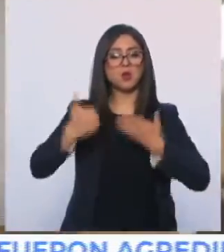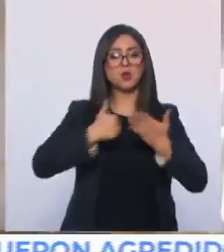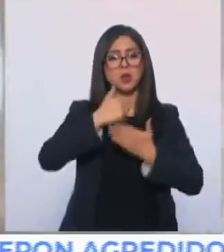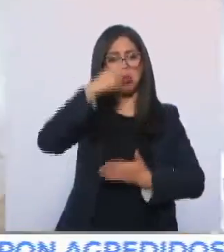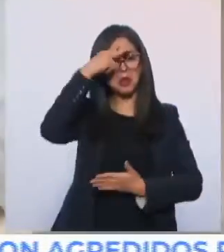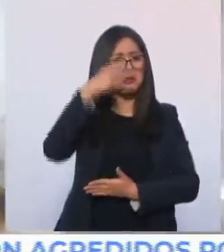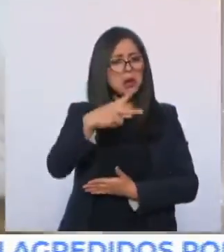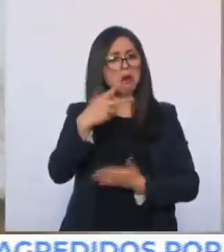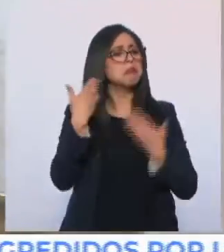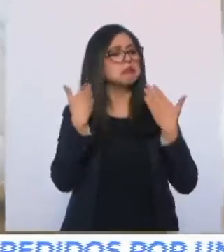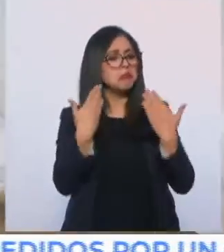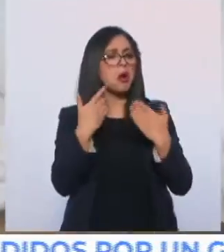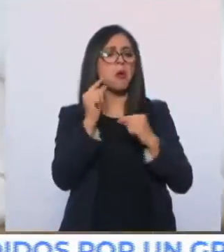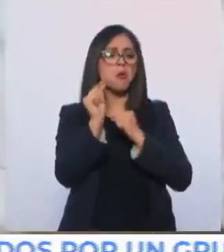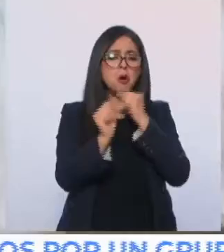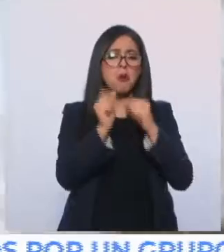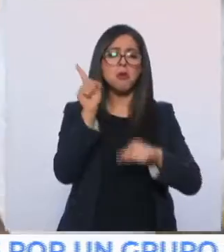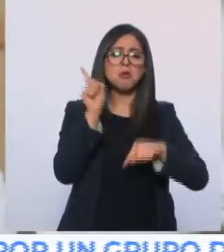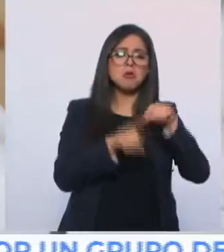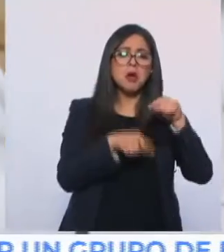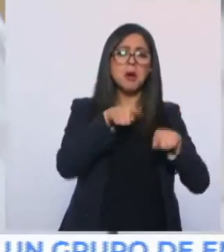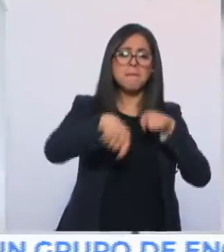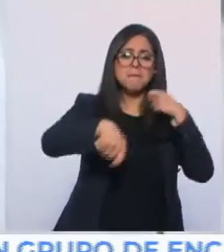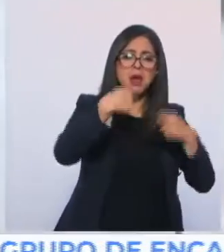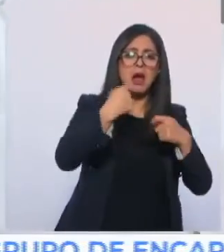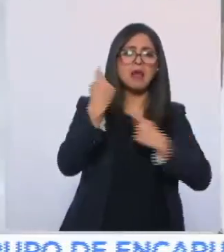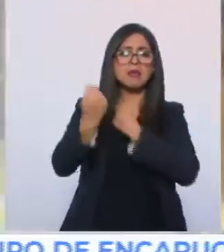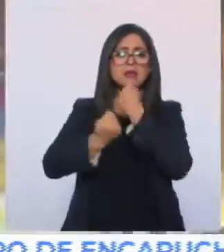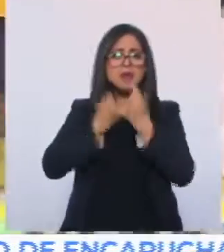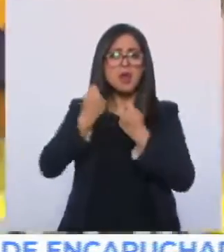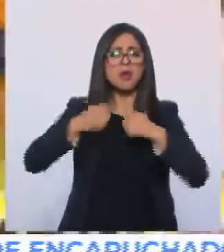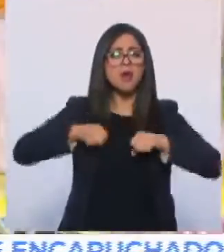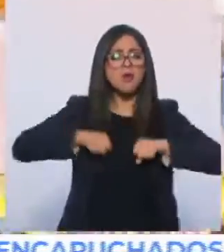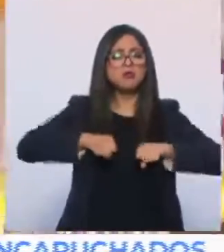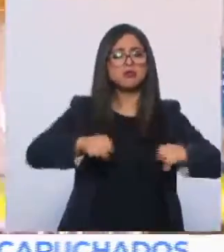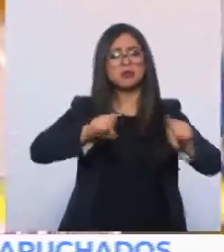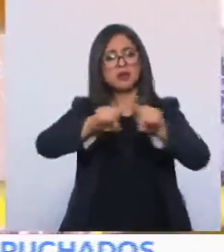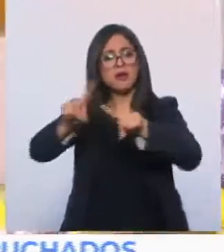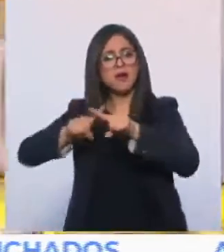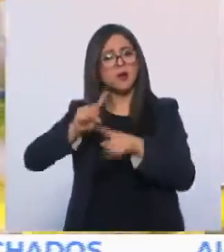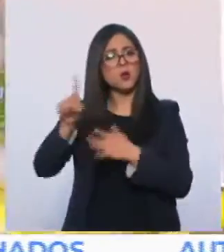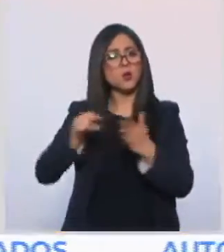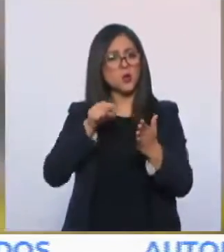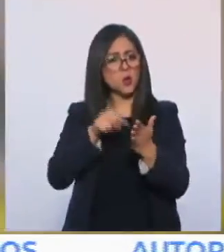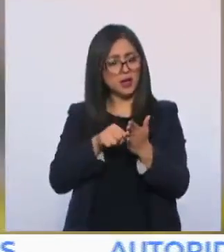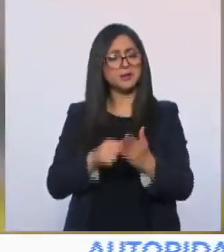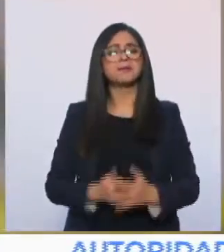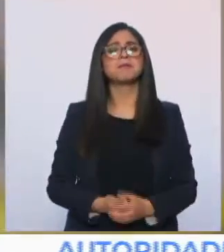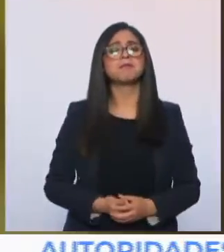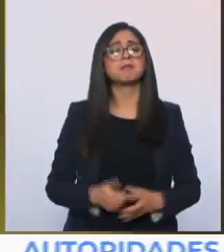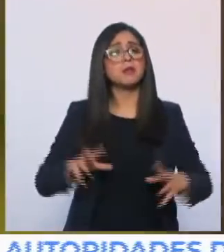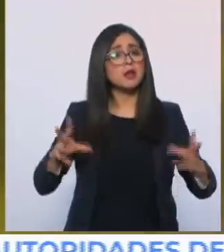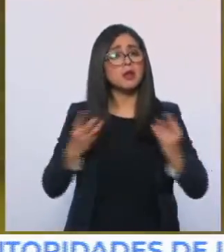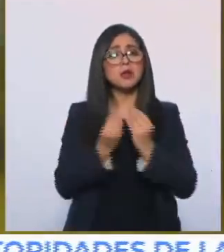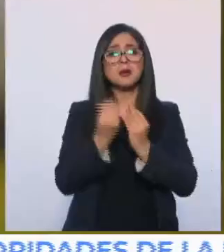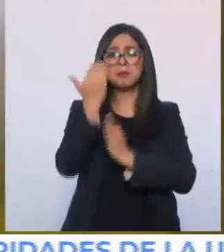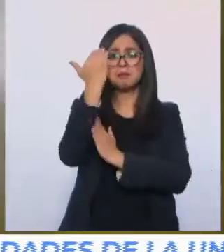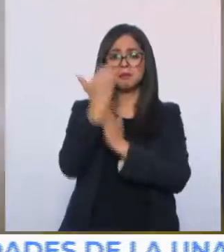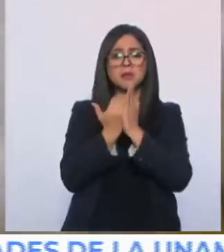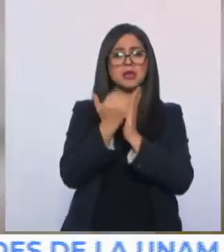plástico de un solo uso en tiendas, mercados y supermercados. La dependencia tiene una estimación de disminución